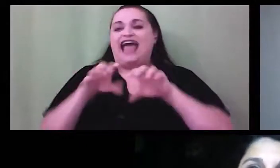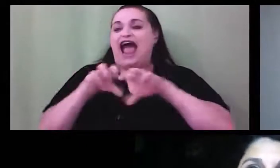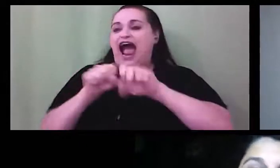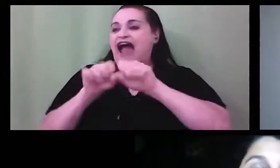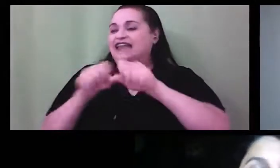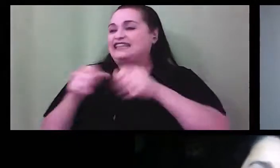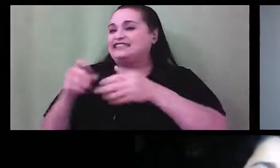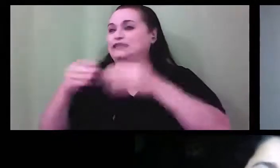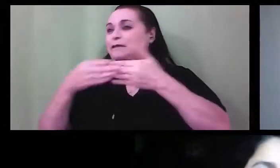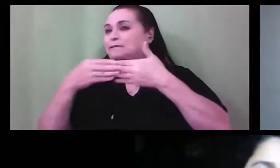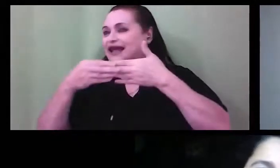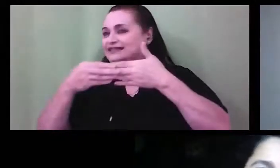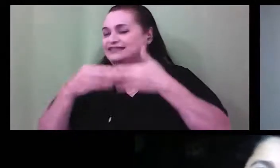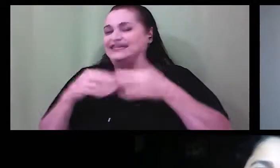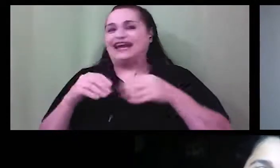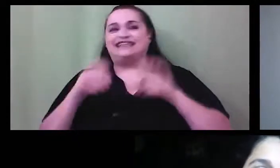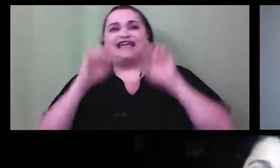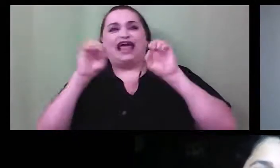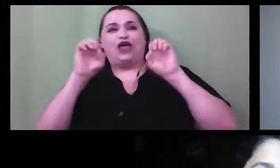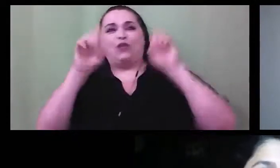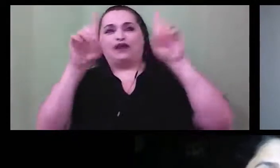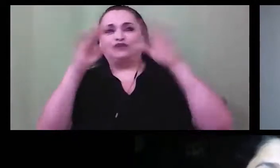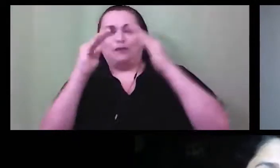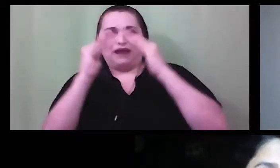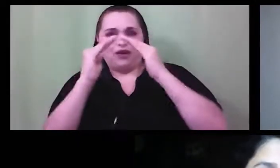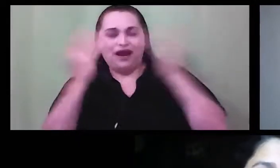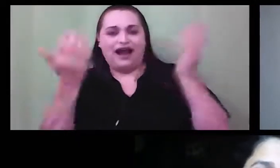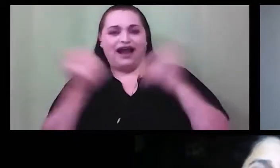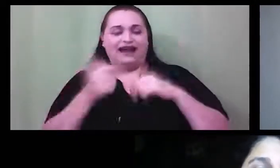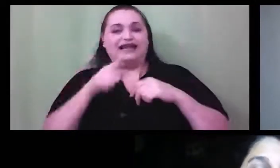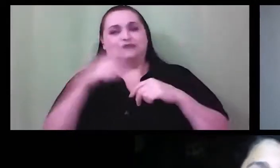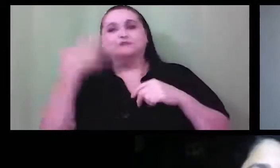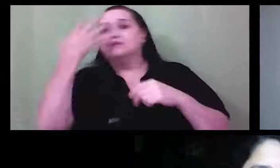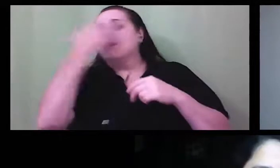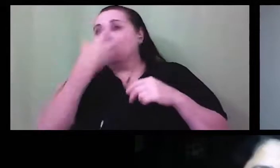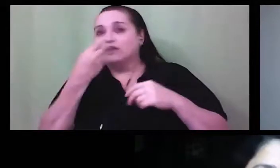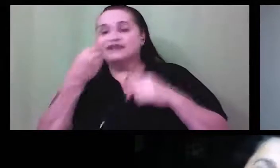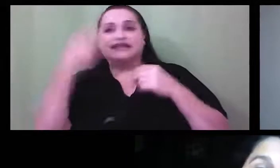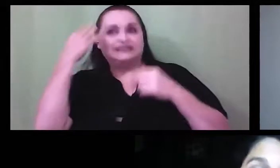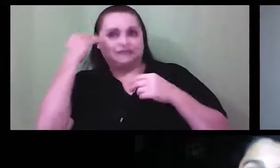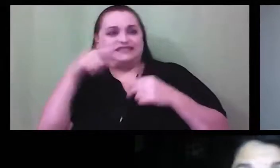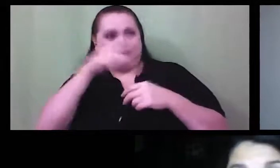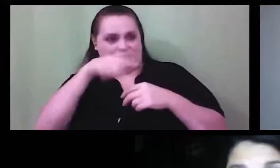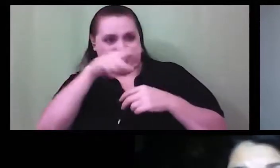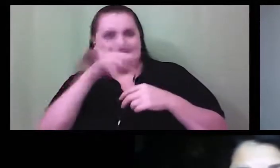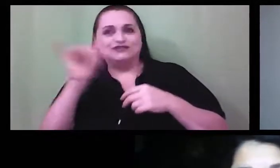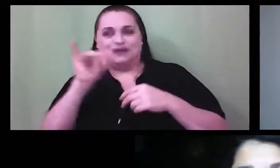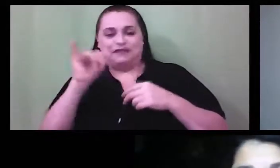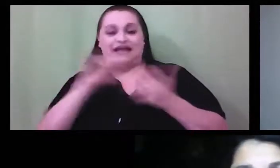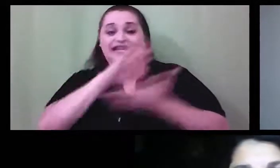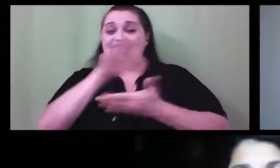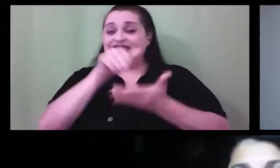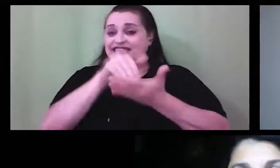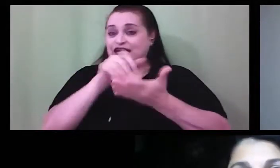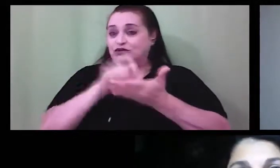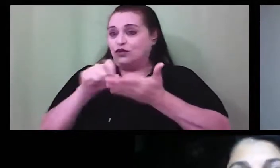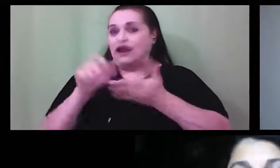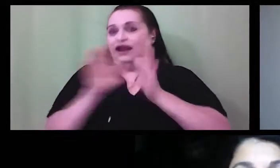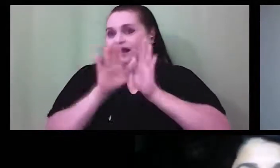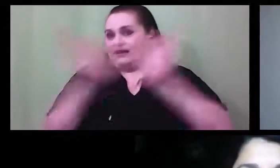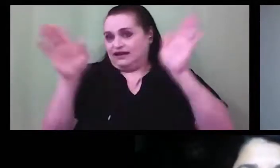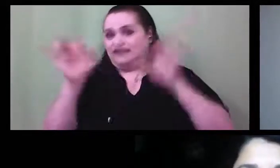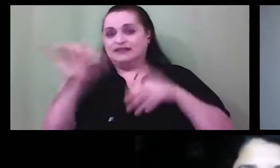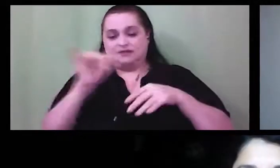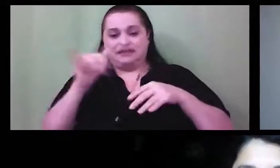una profesora de hogar, ¿verdad? Que también es una bonita experiencia para ellos y para el centro escolar en general, porque